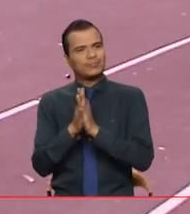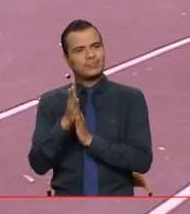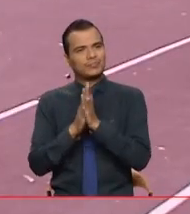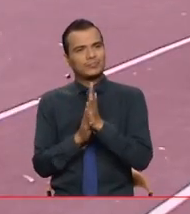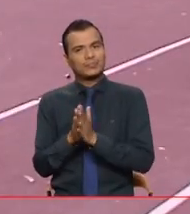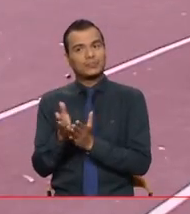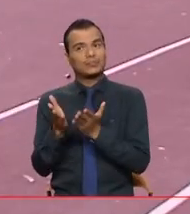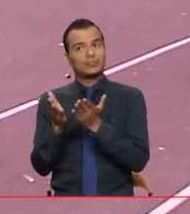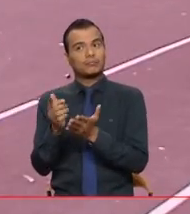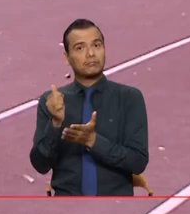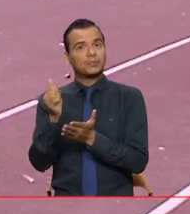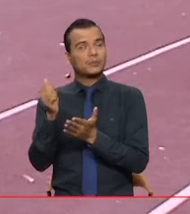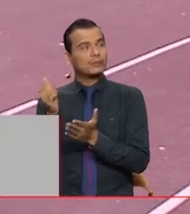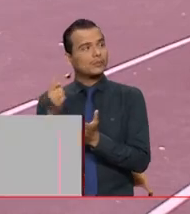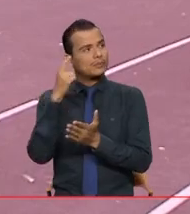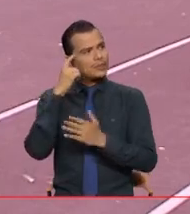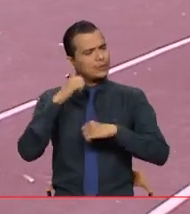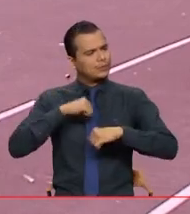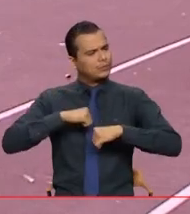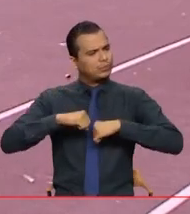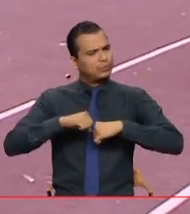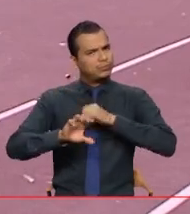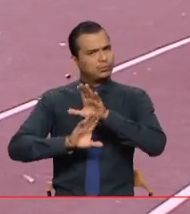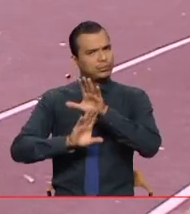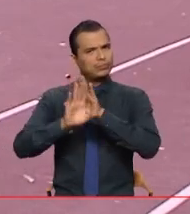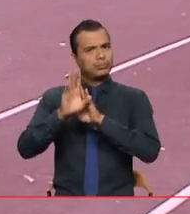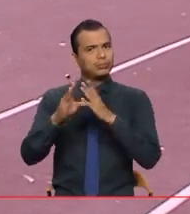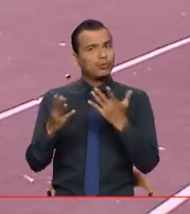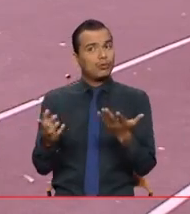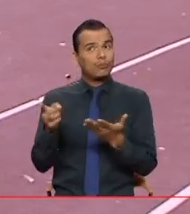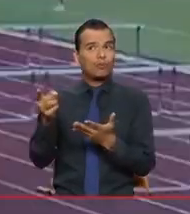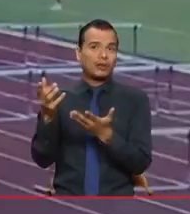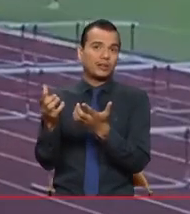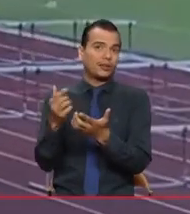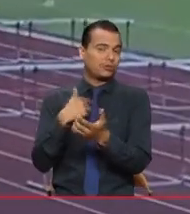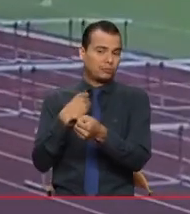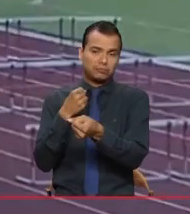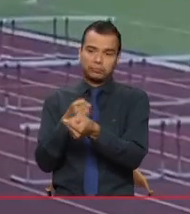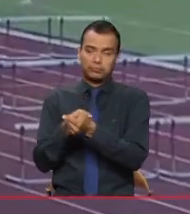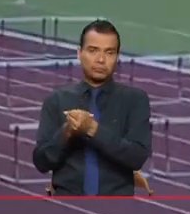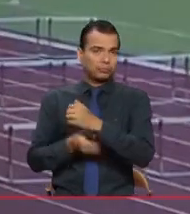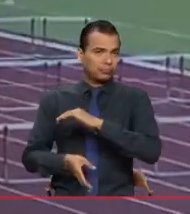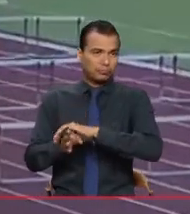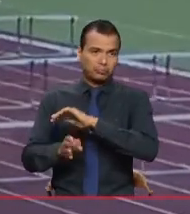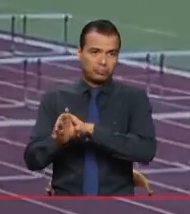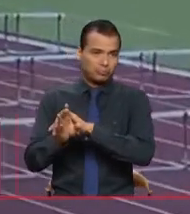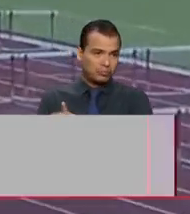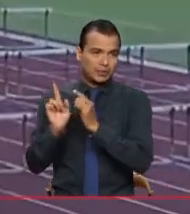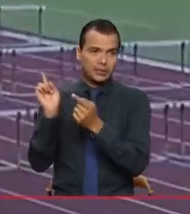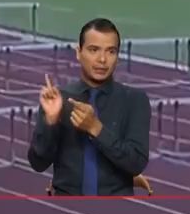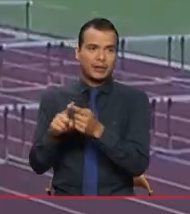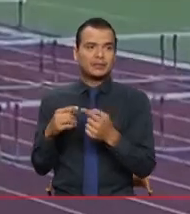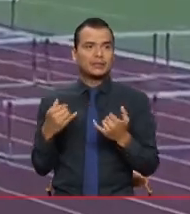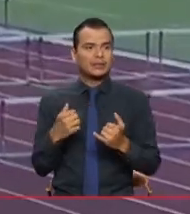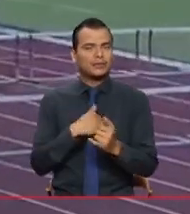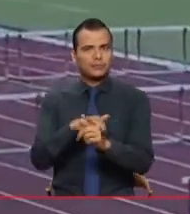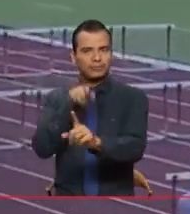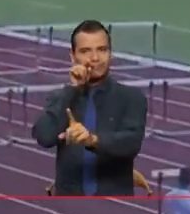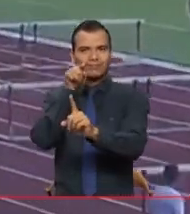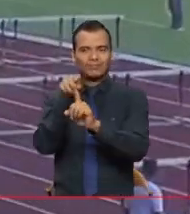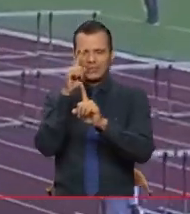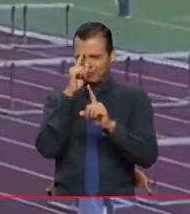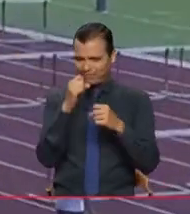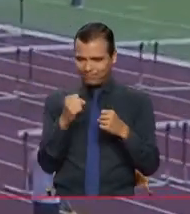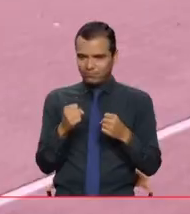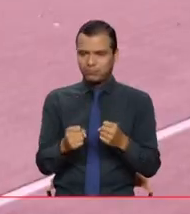debe saber hasta dónde tiene que llegar, yo lo voy a acompañar hasta donde me toque. Un gran orgullo y una meta a superar.